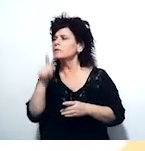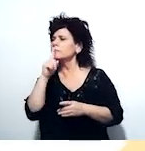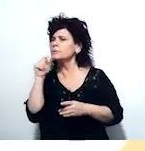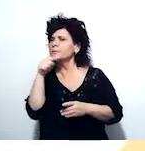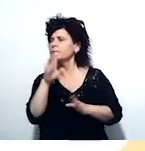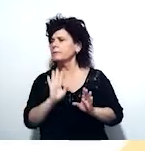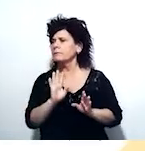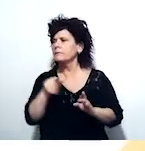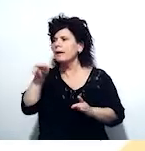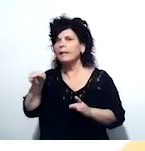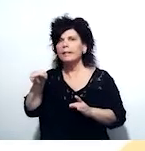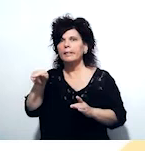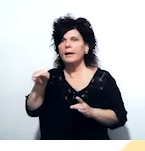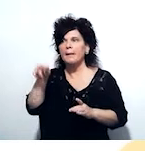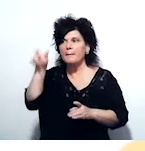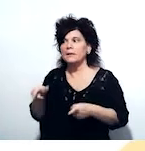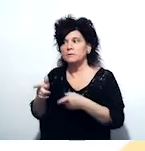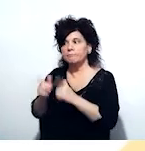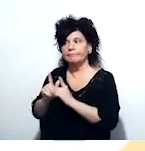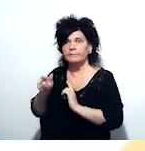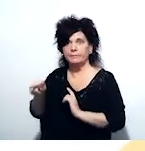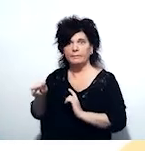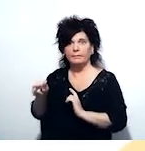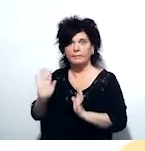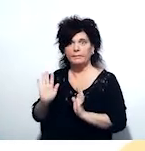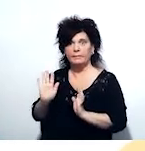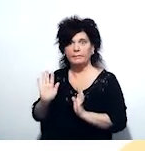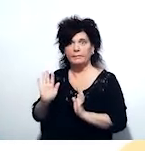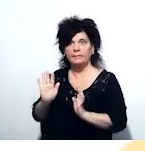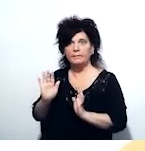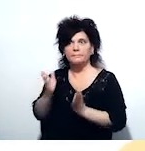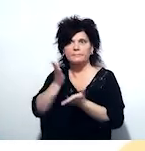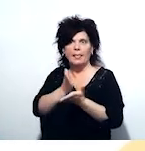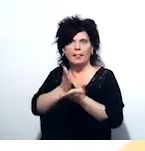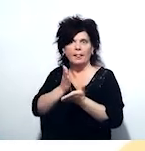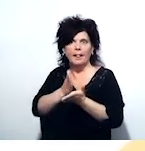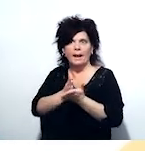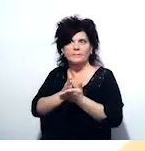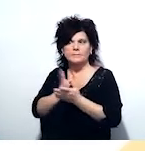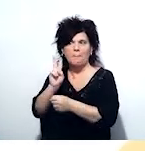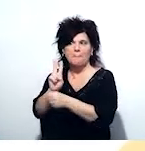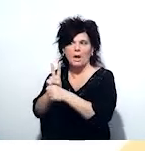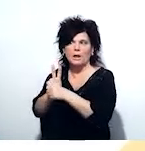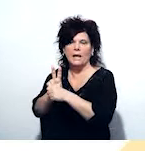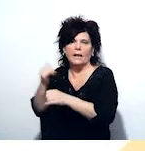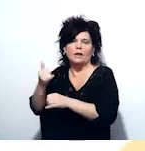otro lado, estas personas a las que están siendo atacadas tienen derecho a ser